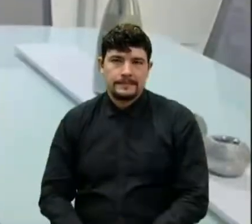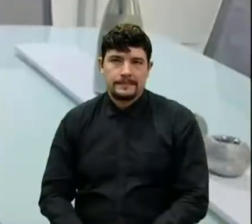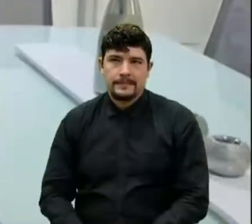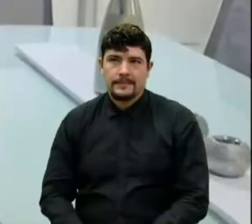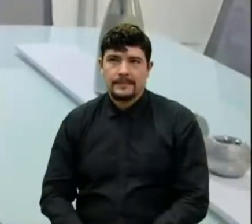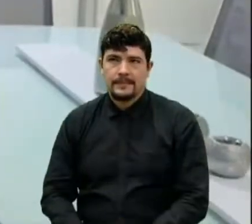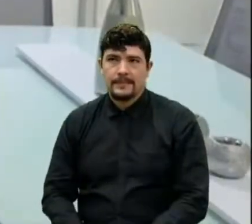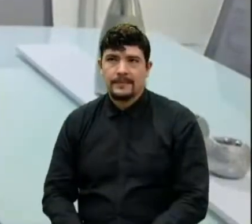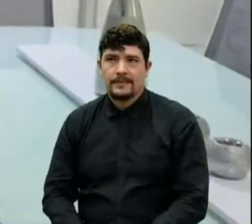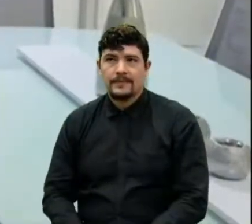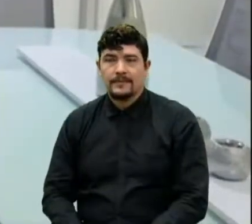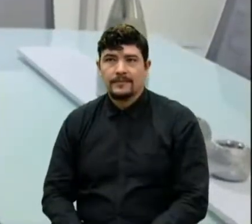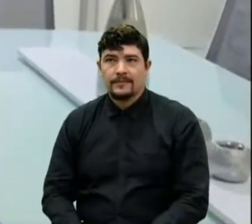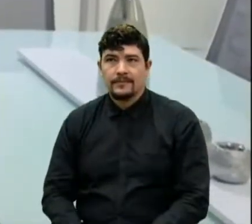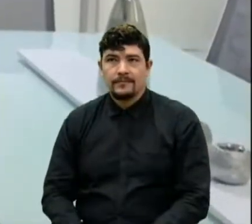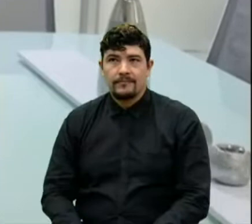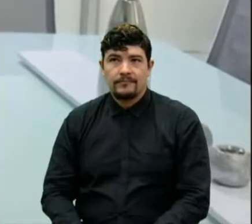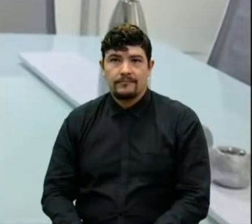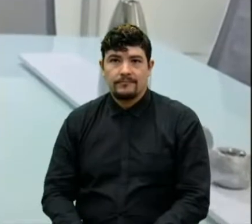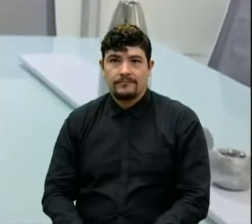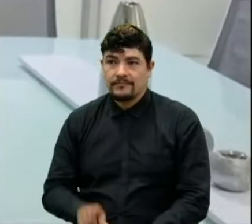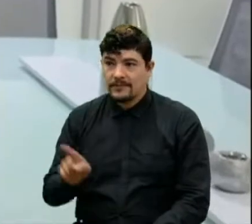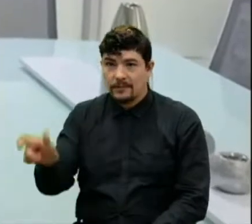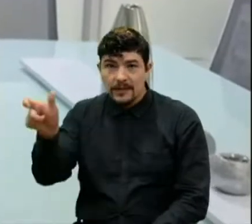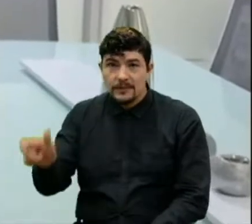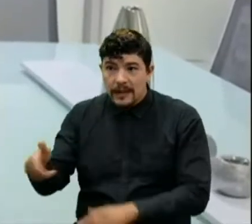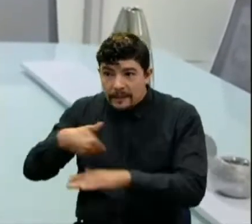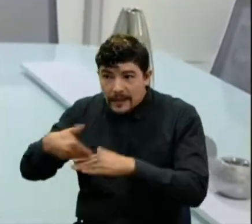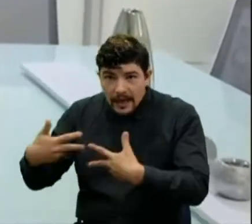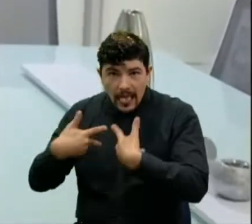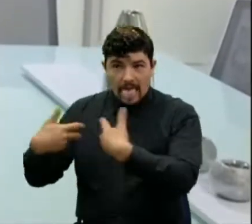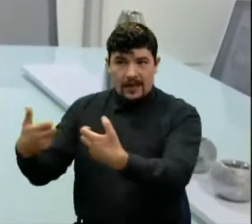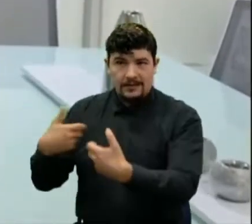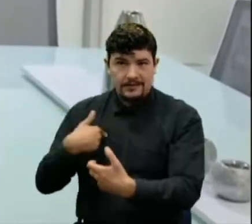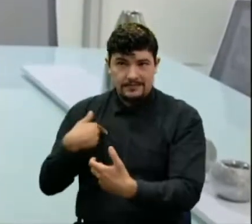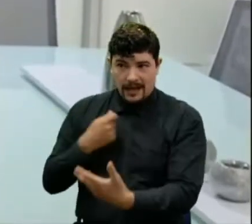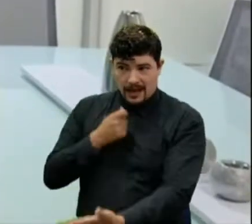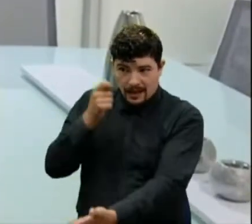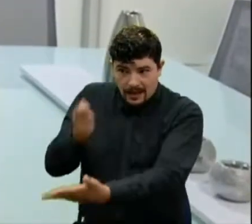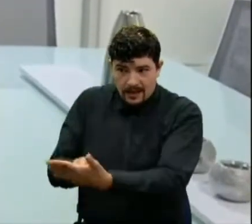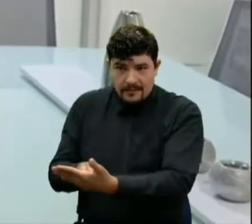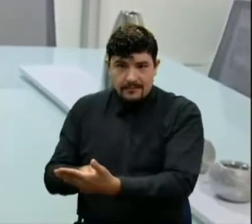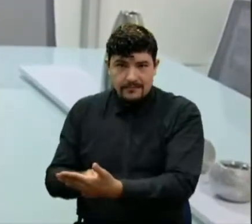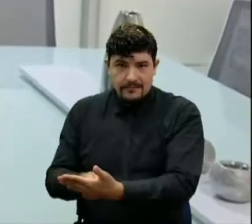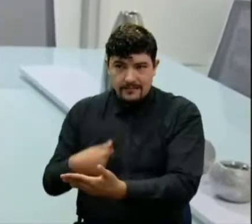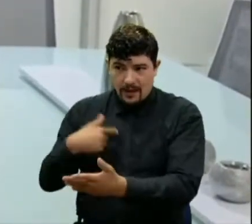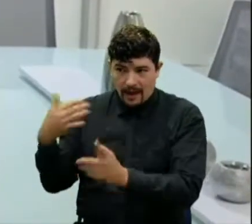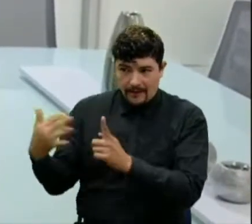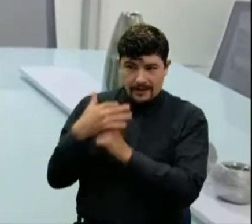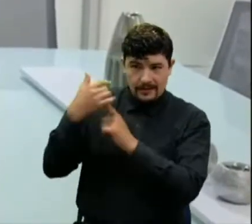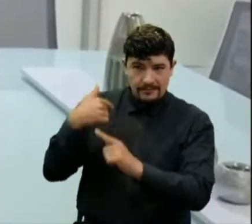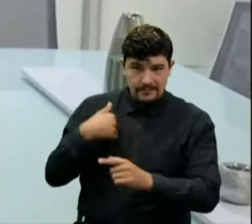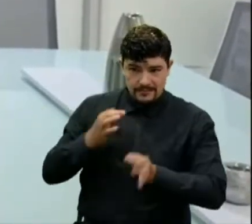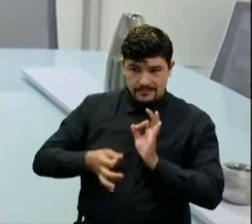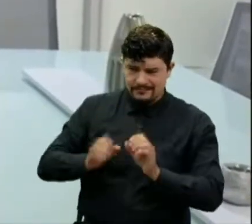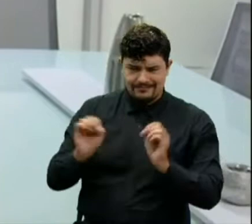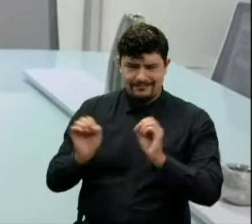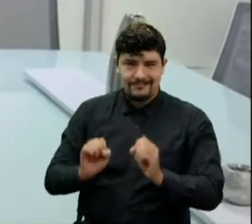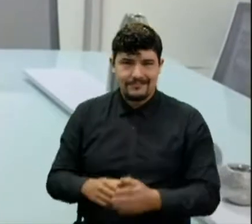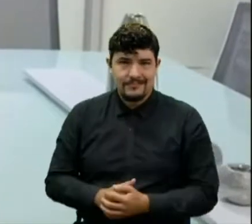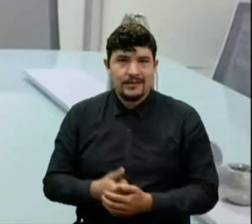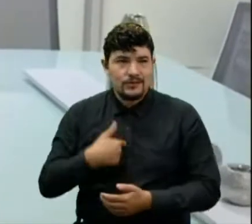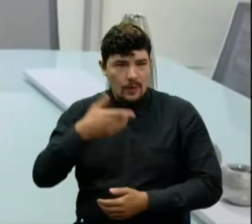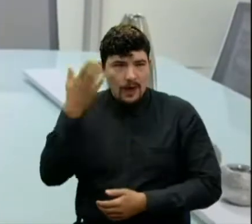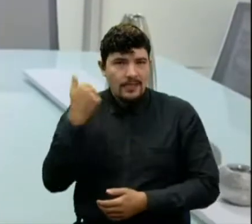desde un principio y de tajo rechace la extorsión de este funcionario a través de mi abogado y se la denuncia ante el despacho del señor procurador